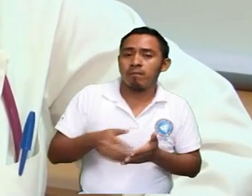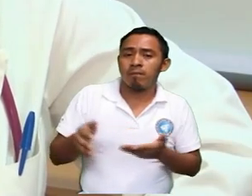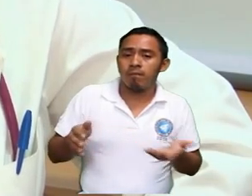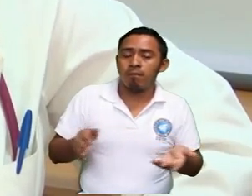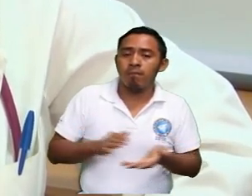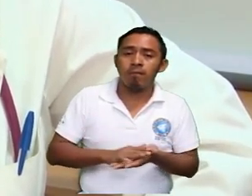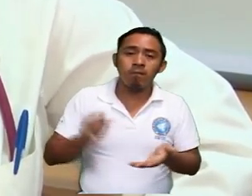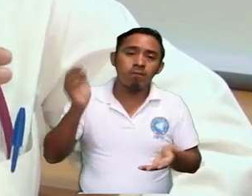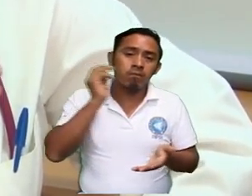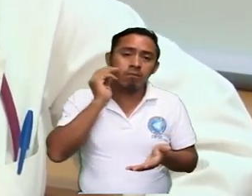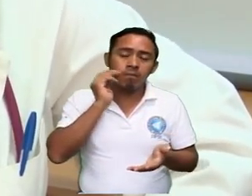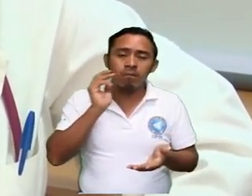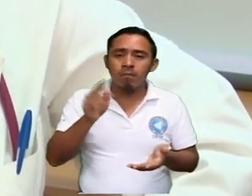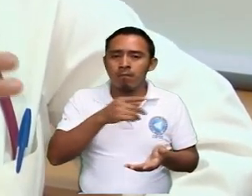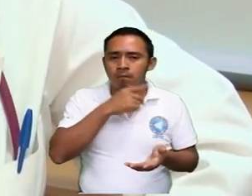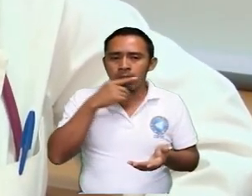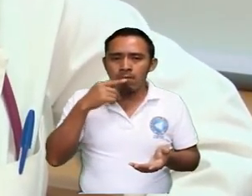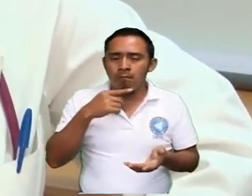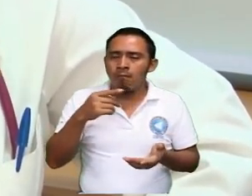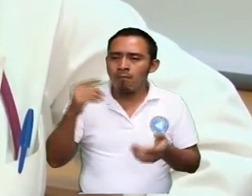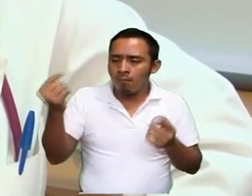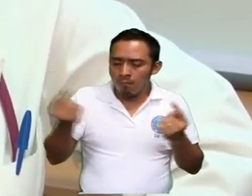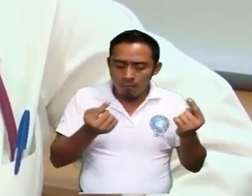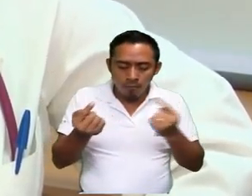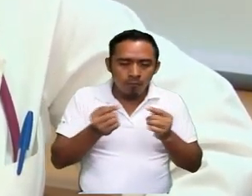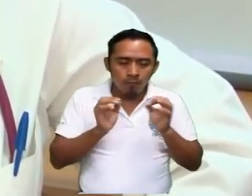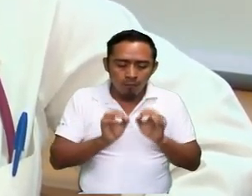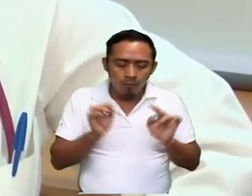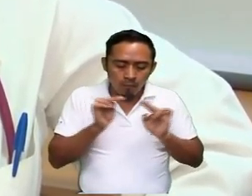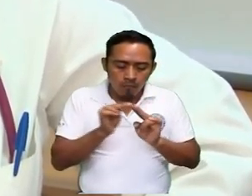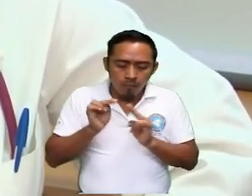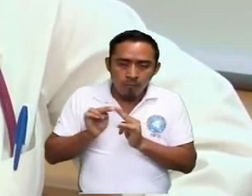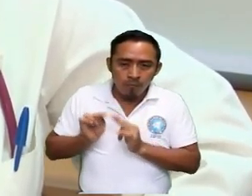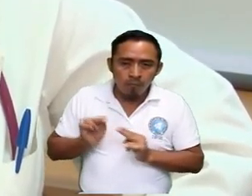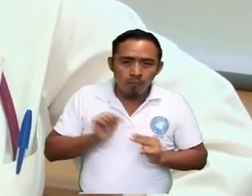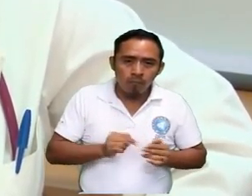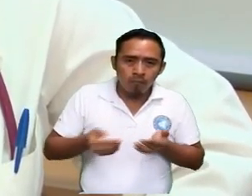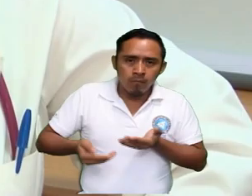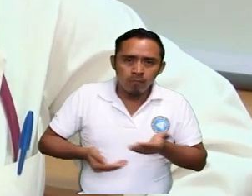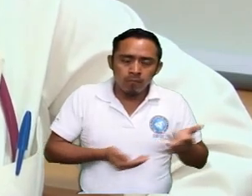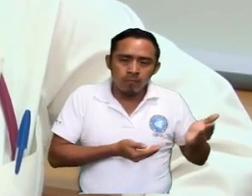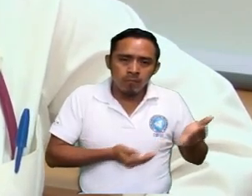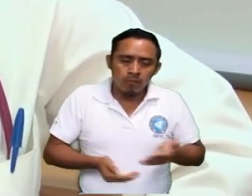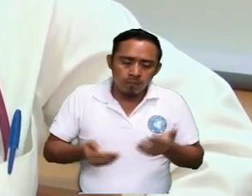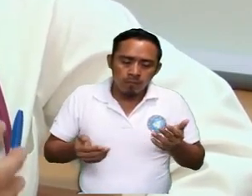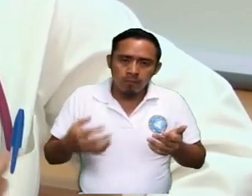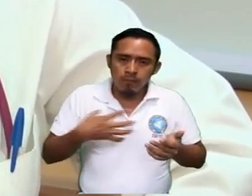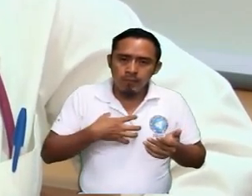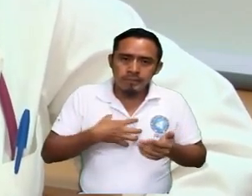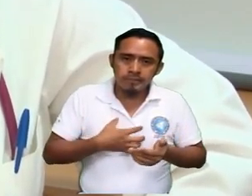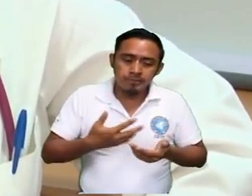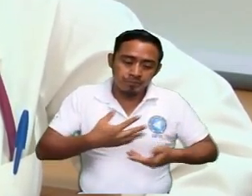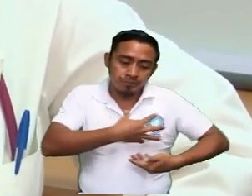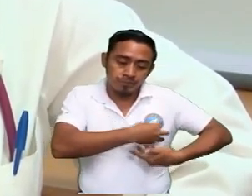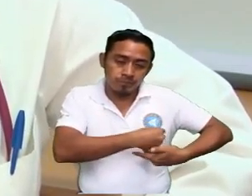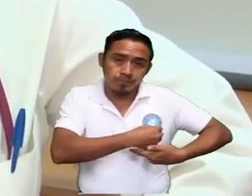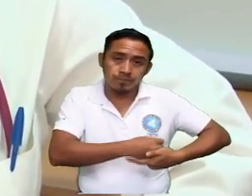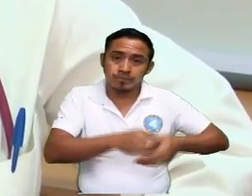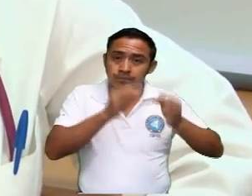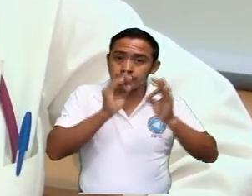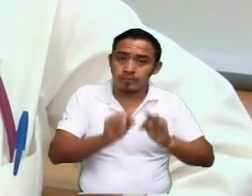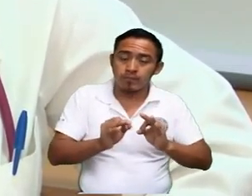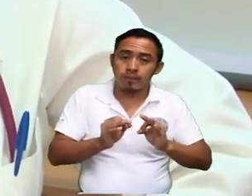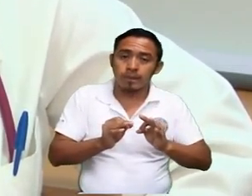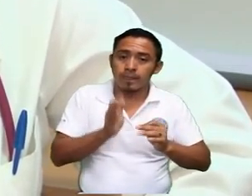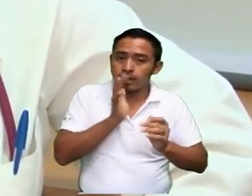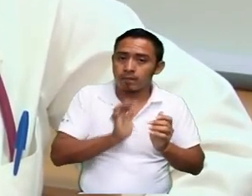la madre y la familia estén en contacto, que estén en contacto con el bebé, y el calor más la leche oportunamente hace